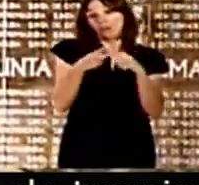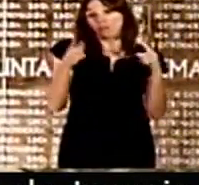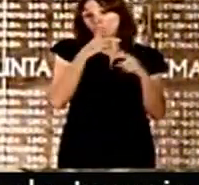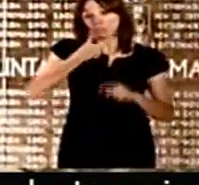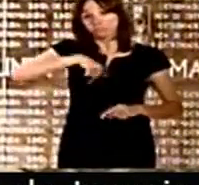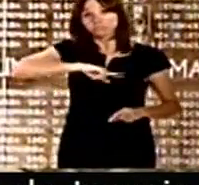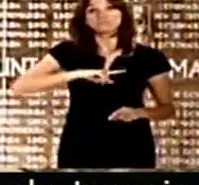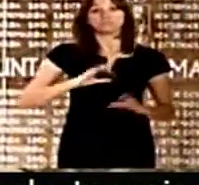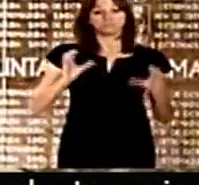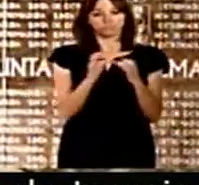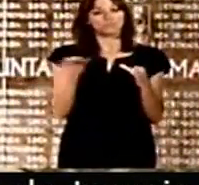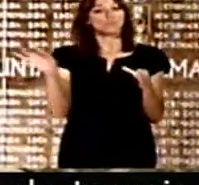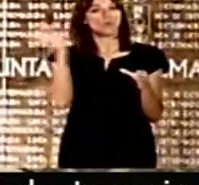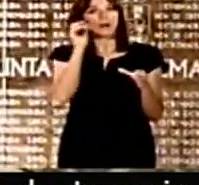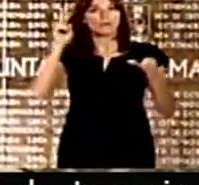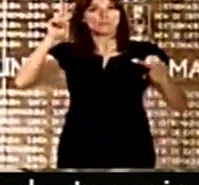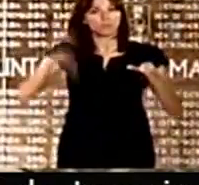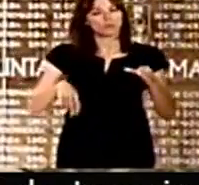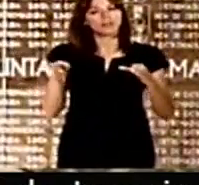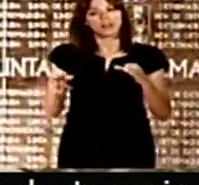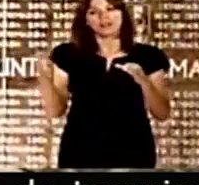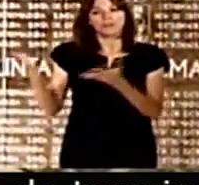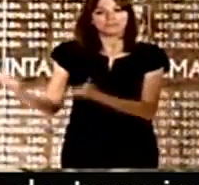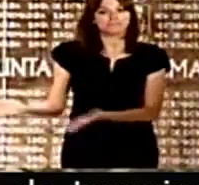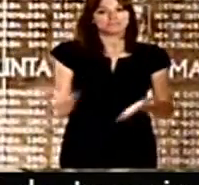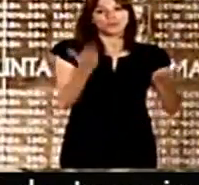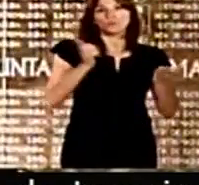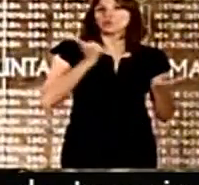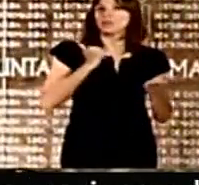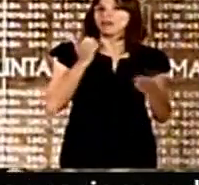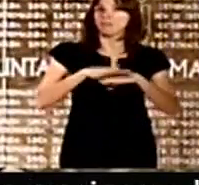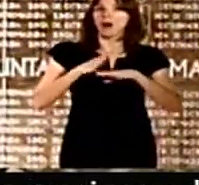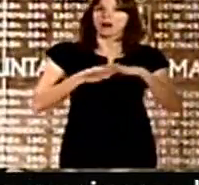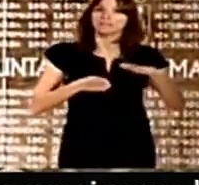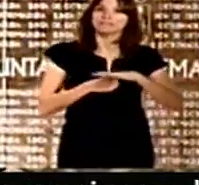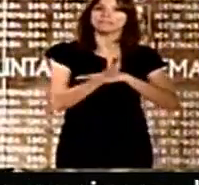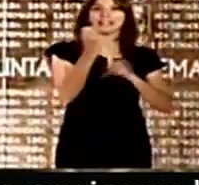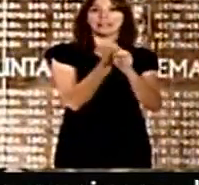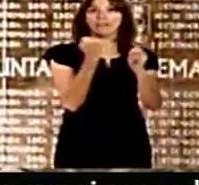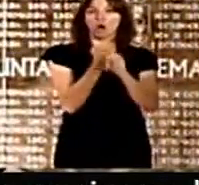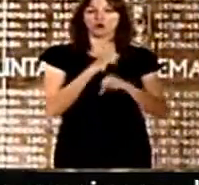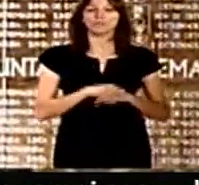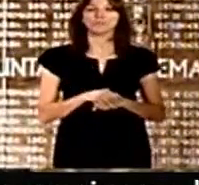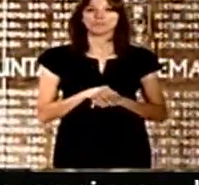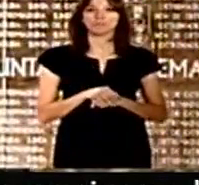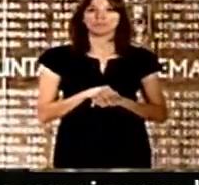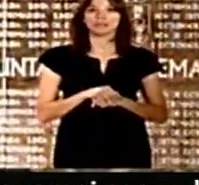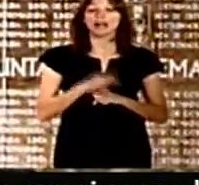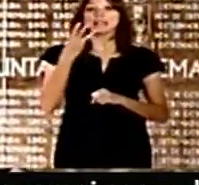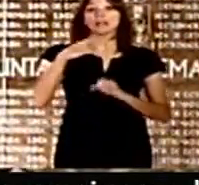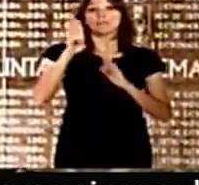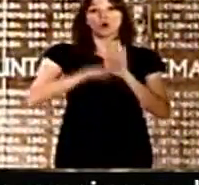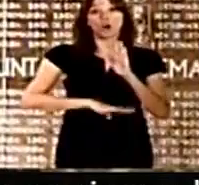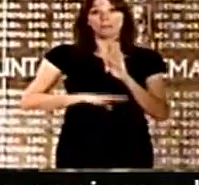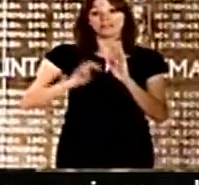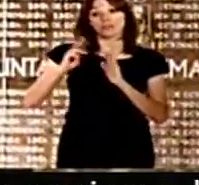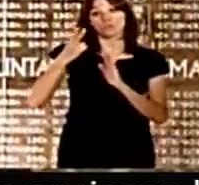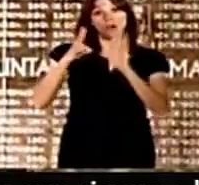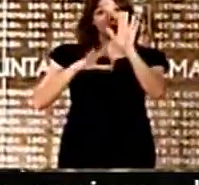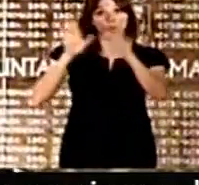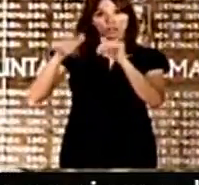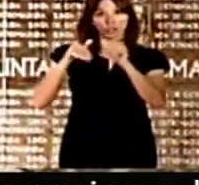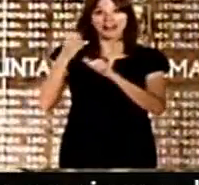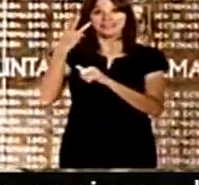mujeres, la incentivación y las oportunidades de entrar en el mercado laboral. En concreto, estamos hablando de 3 programas en esta segunda convocatoria. El primero de